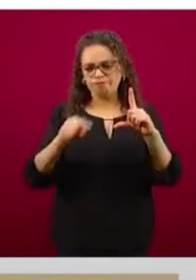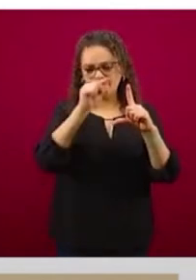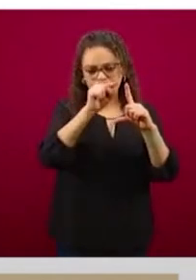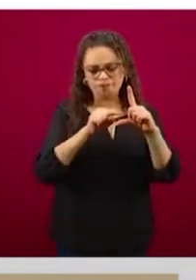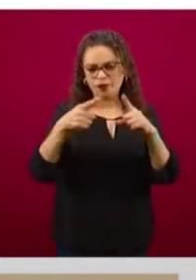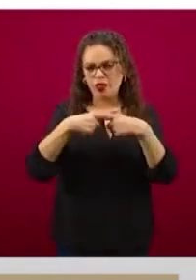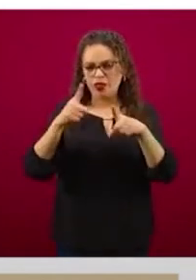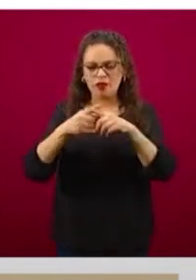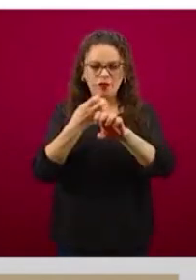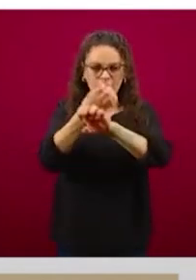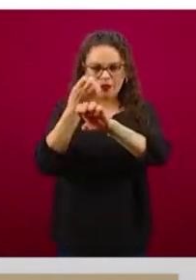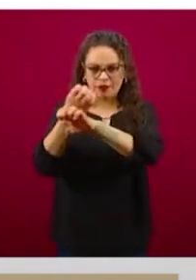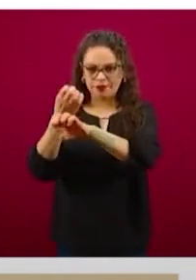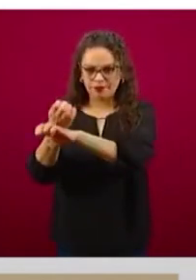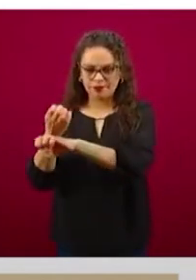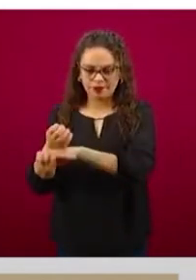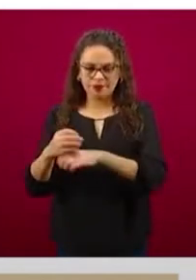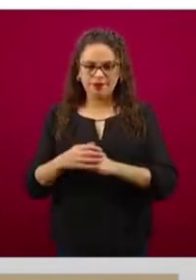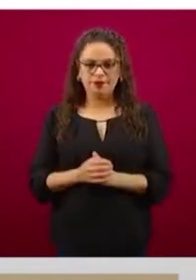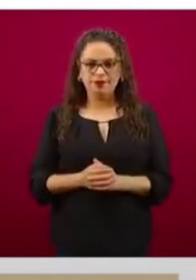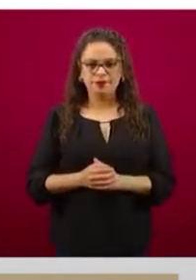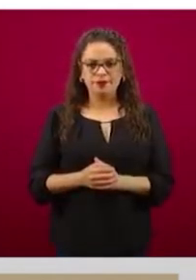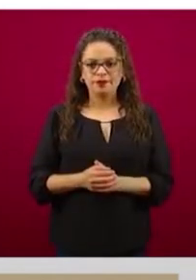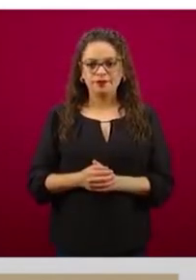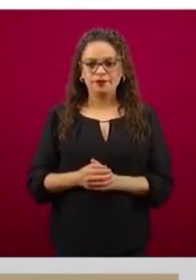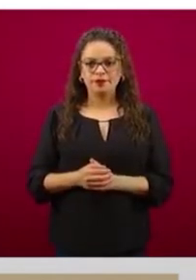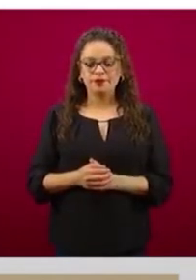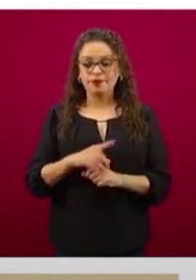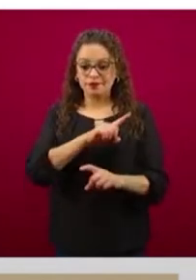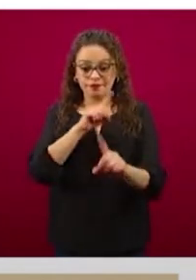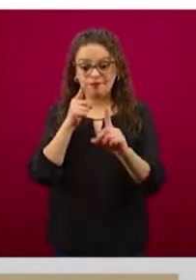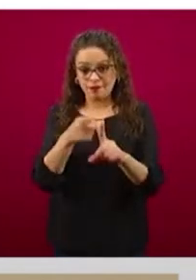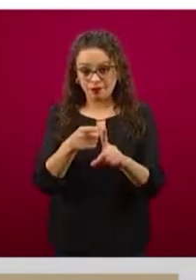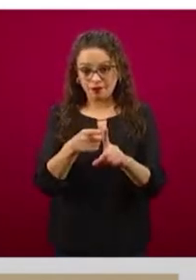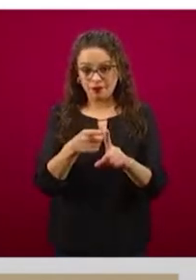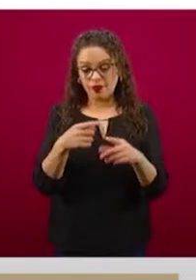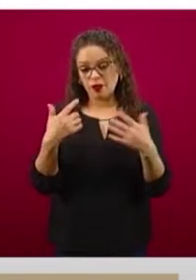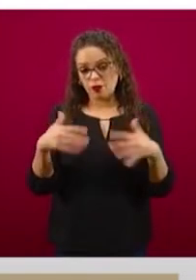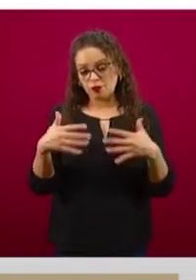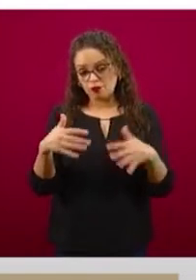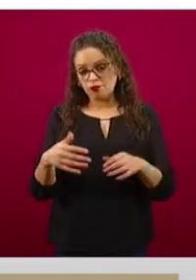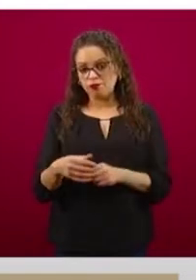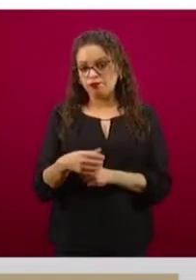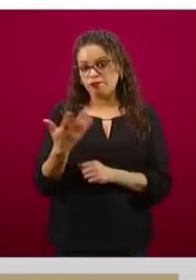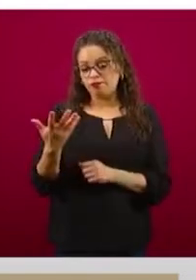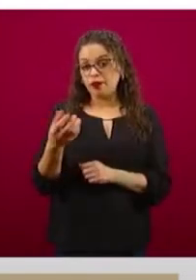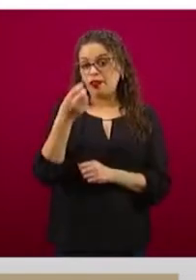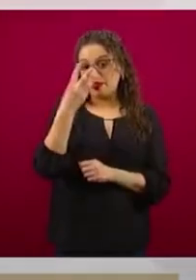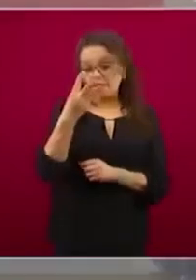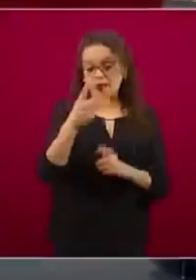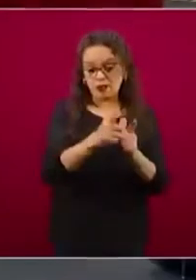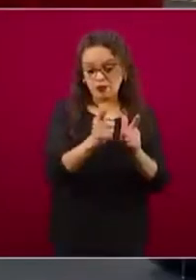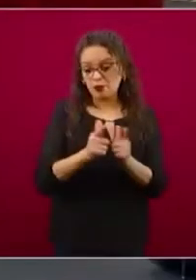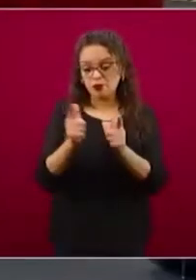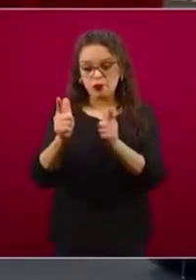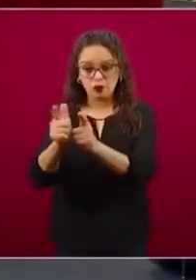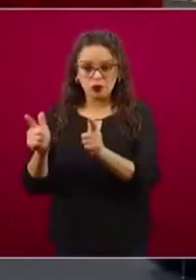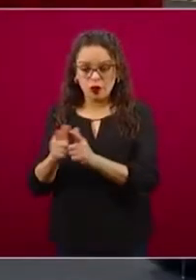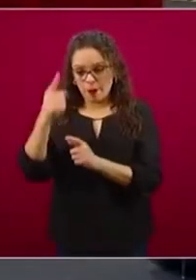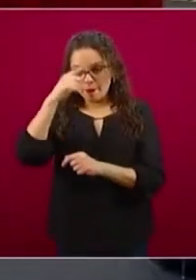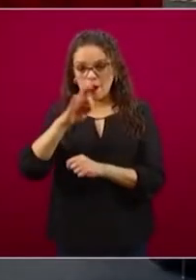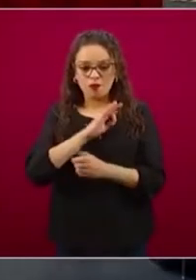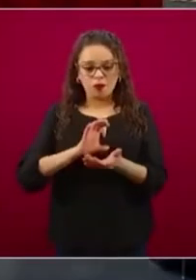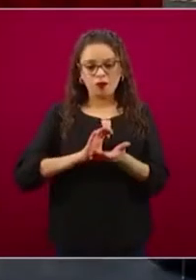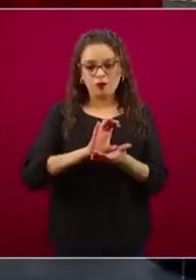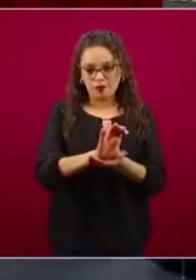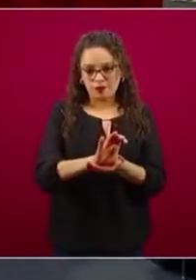aquí en este sentido entonces hablaríamos de tres grandes universos de candidatos para este crédito solidario a la palabra el